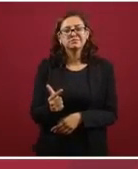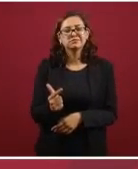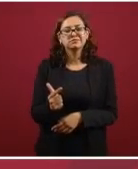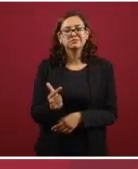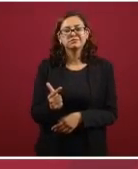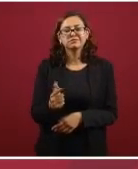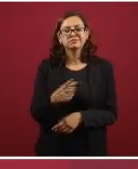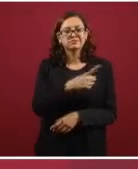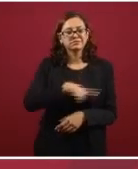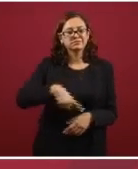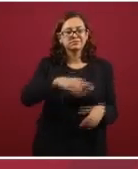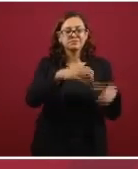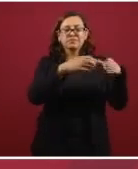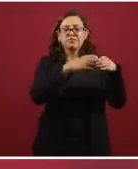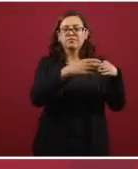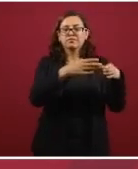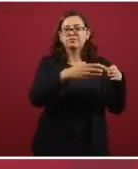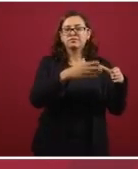los expertos